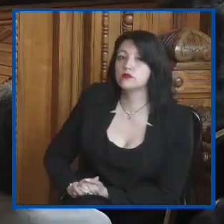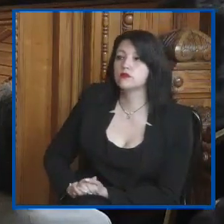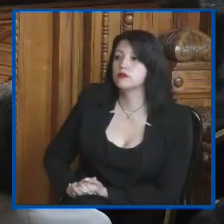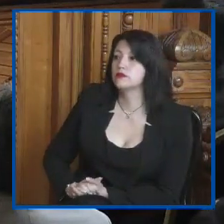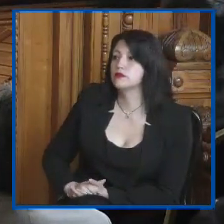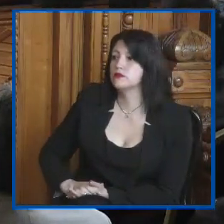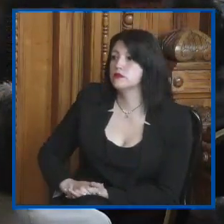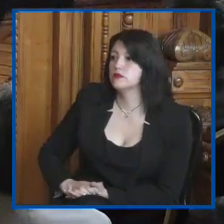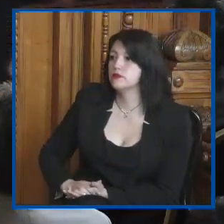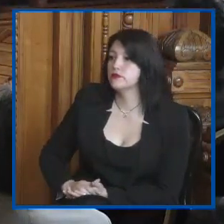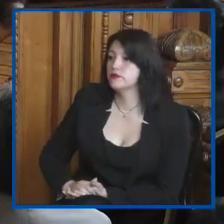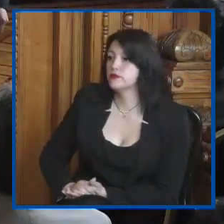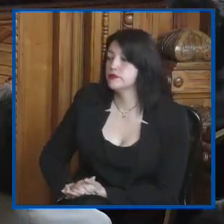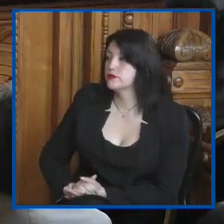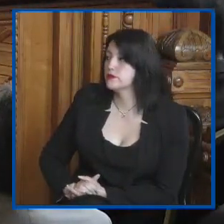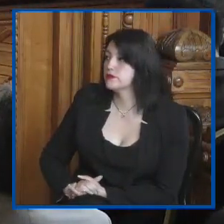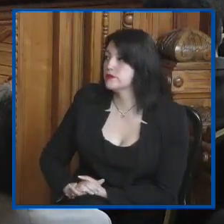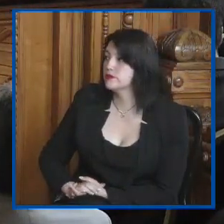medio.